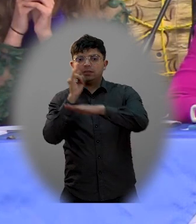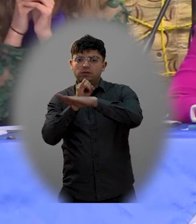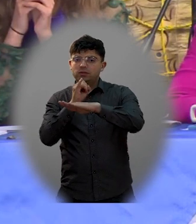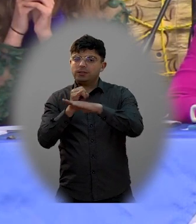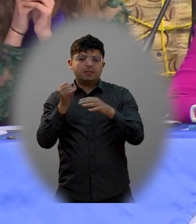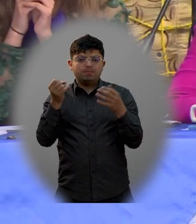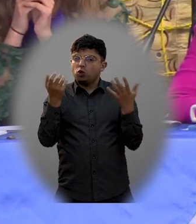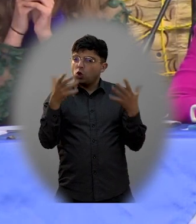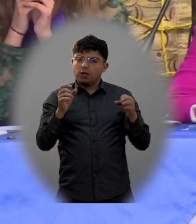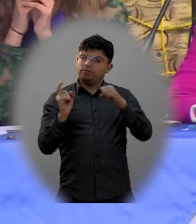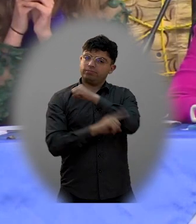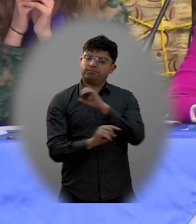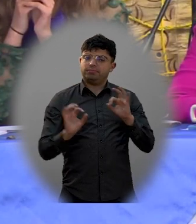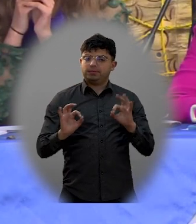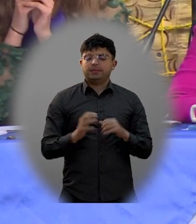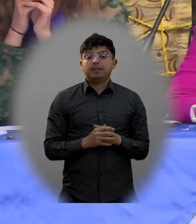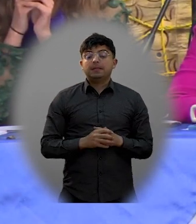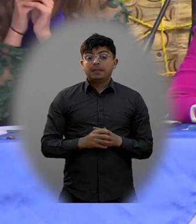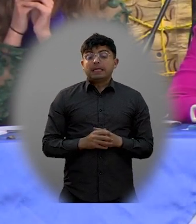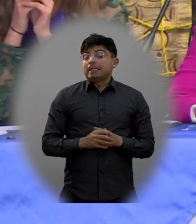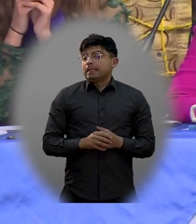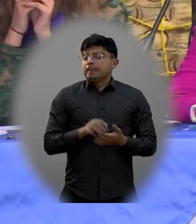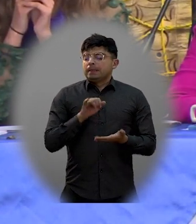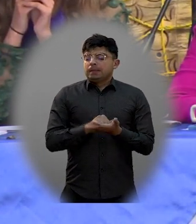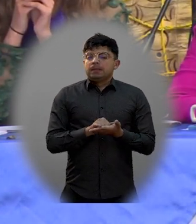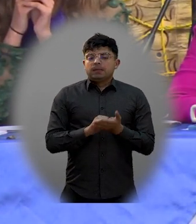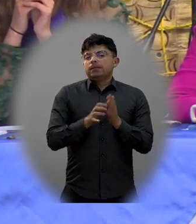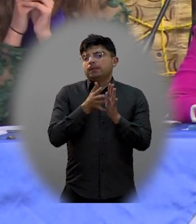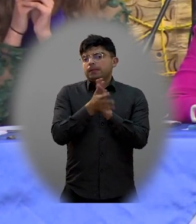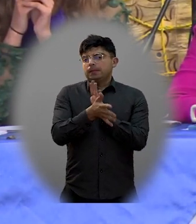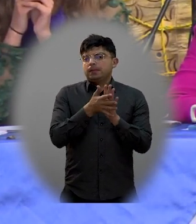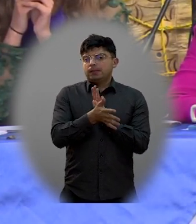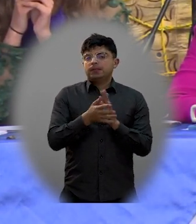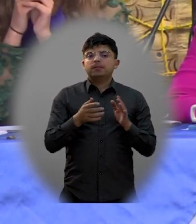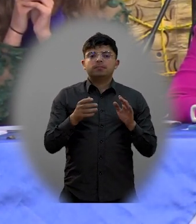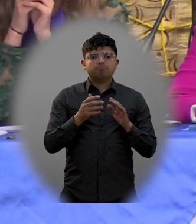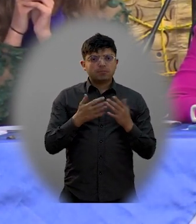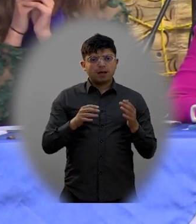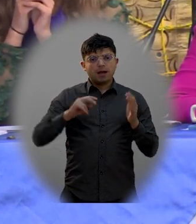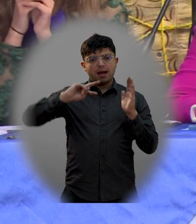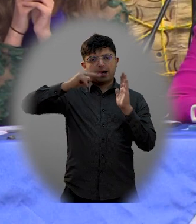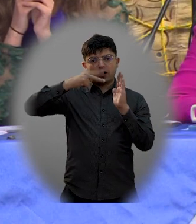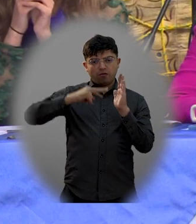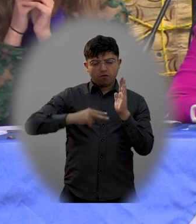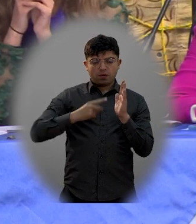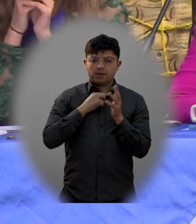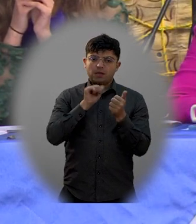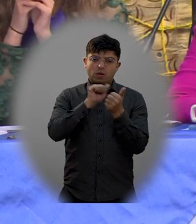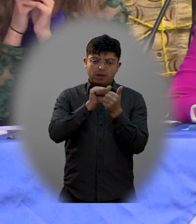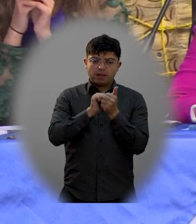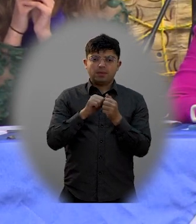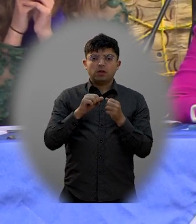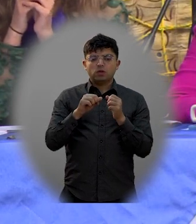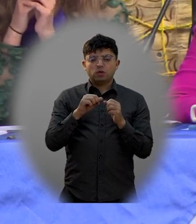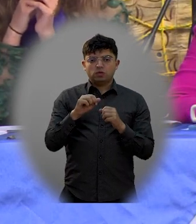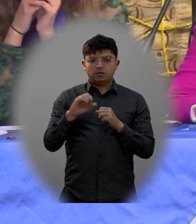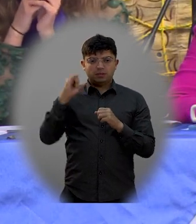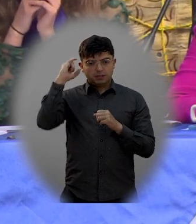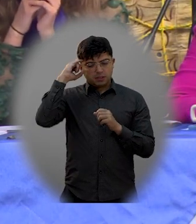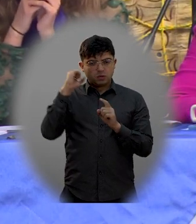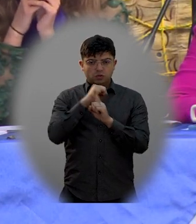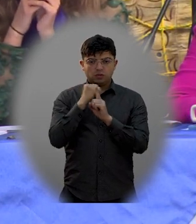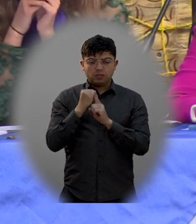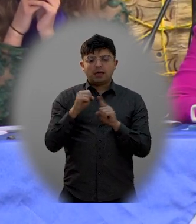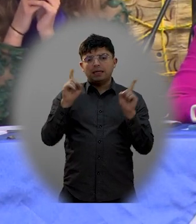hacer. Justamente eso, como que hayan esas reformas, tanto en el acompañamiento psicosocial, y reitero